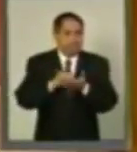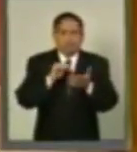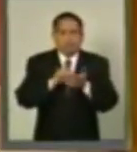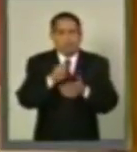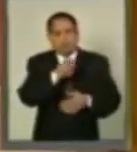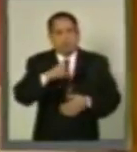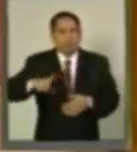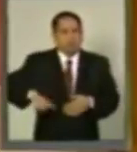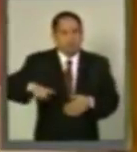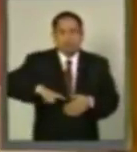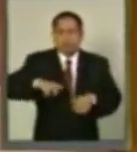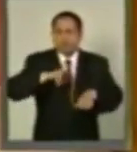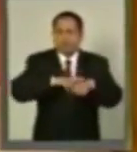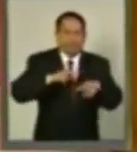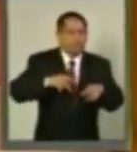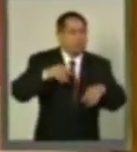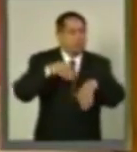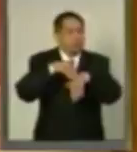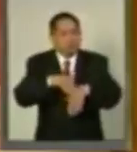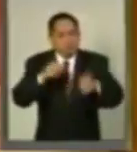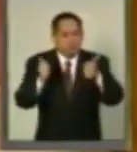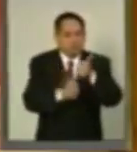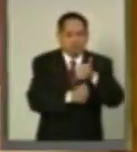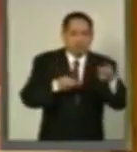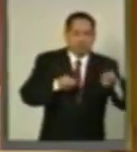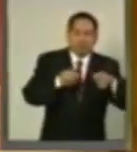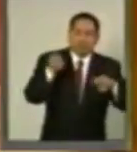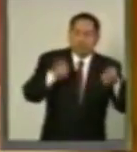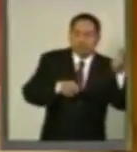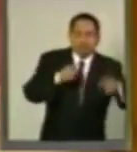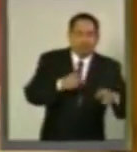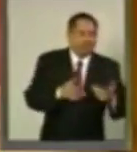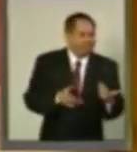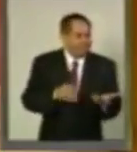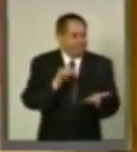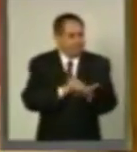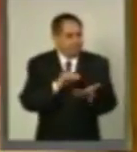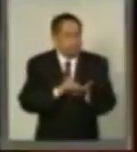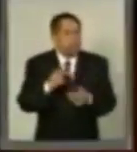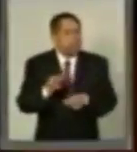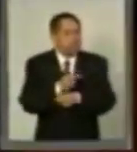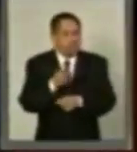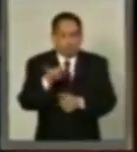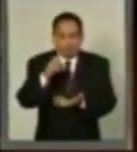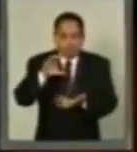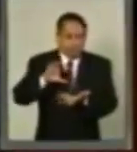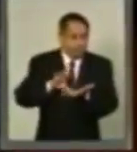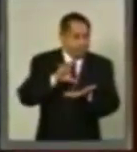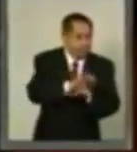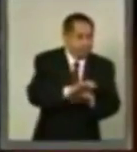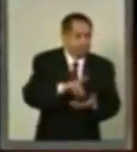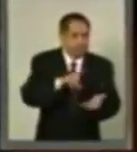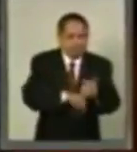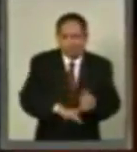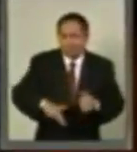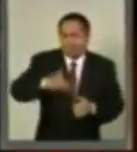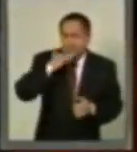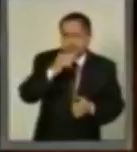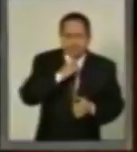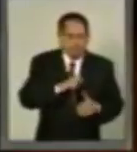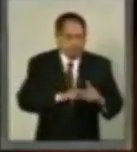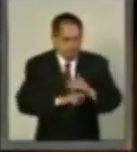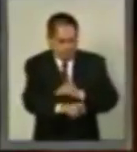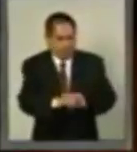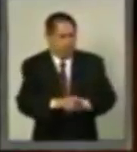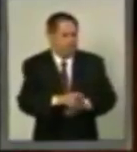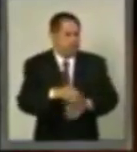de la autoridad gubernamental en todos sus niveles, sino que el dinero, la corrupción, la compra de